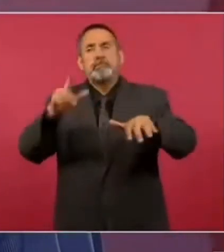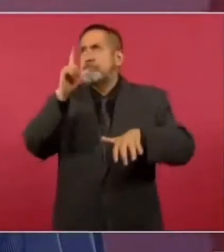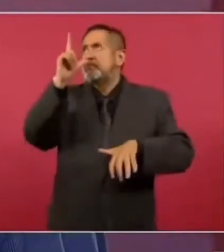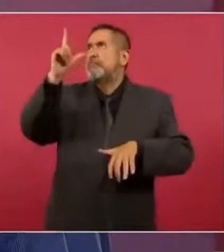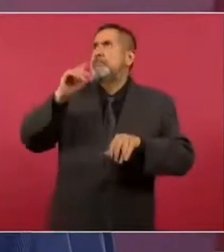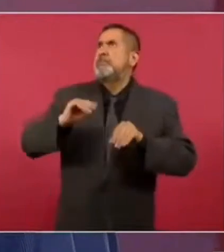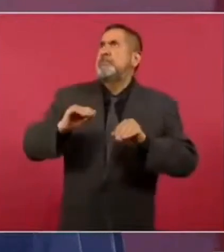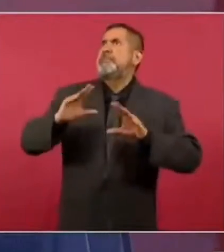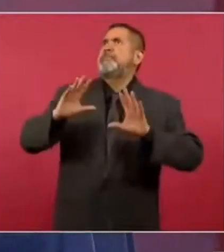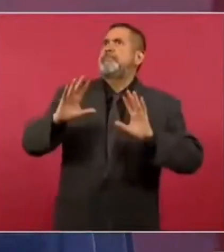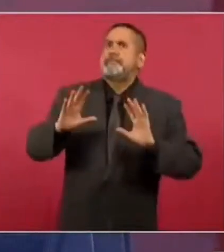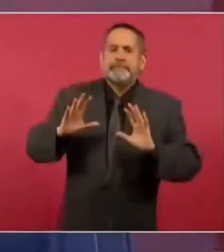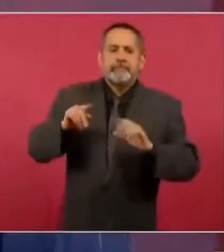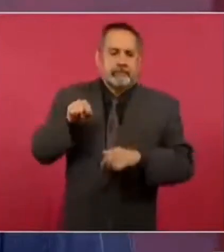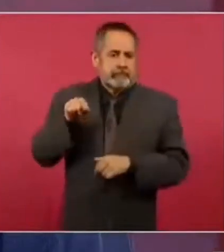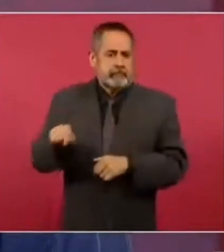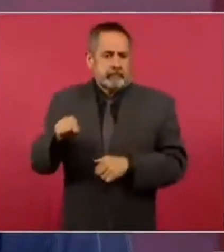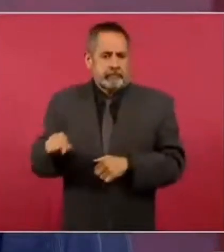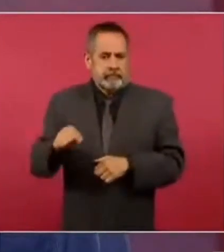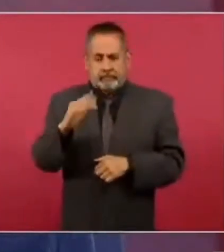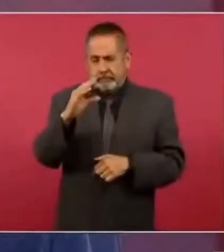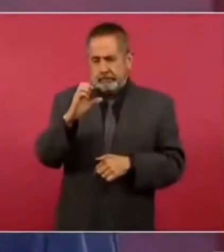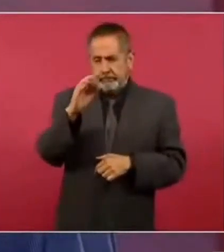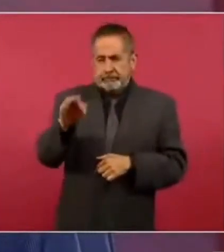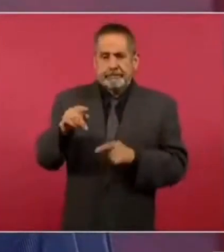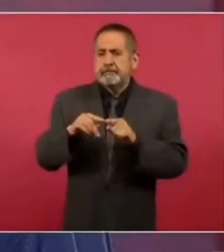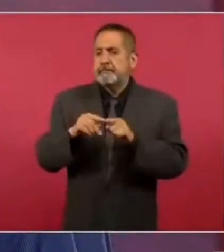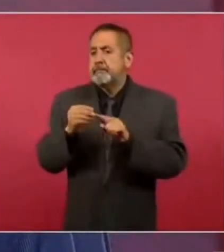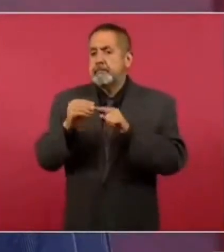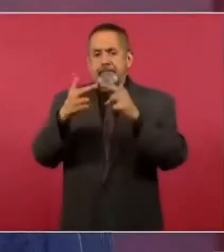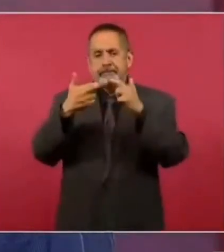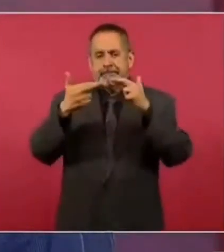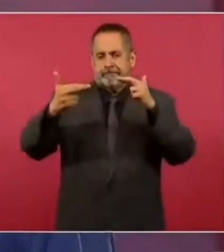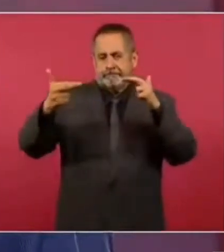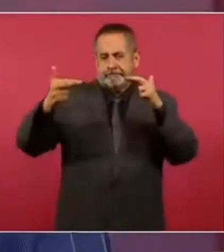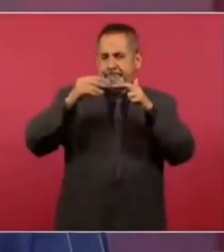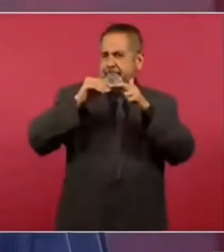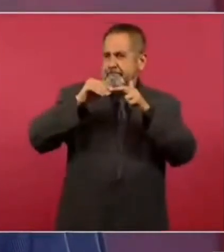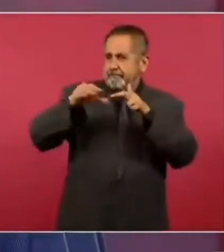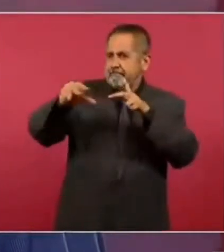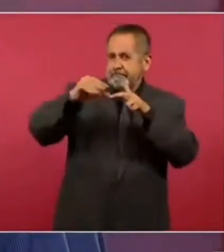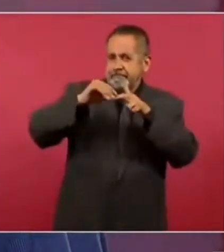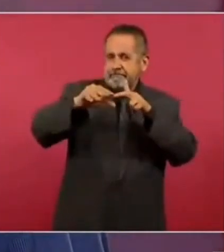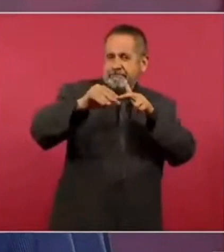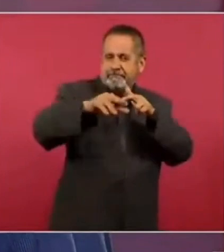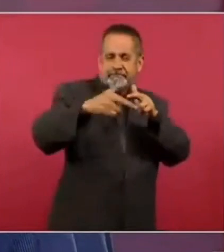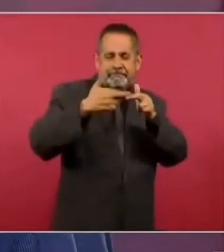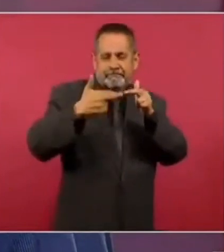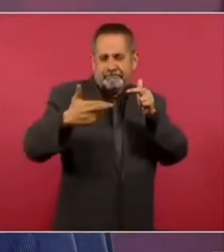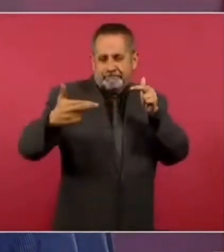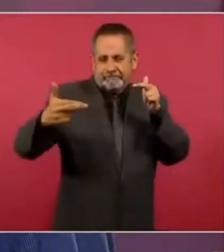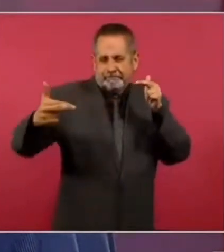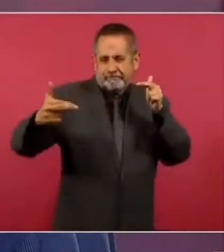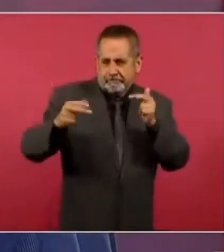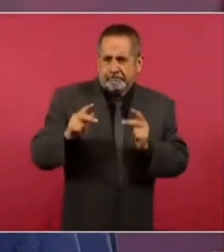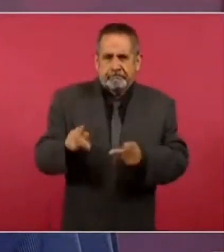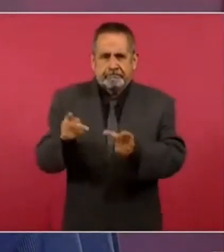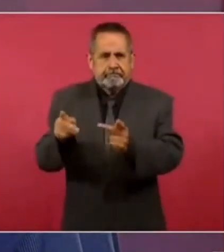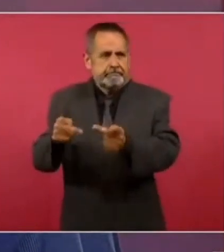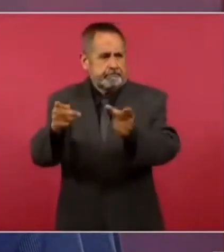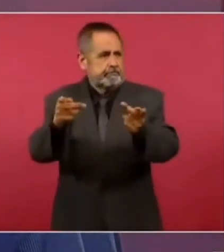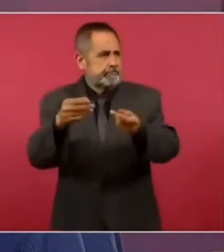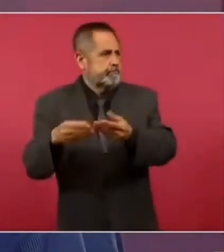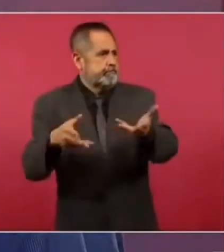actividades de generación y de distribución y venta de la energía eléctrica.